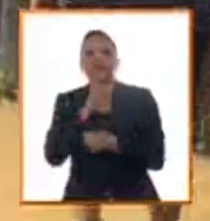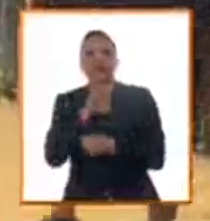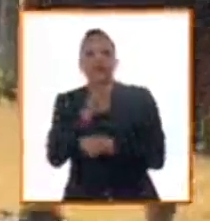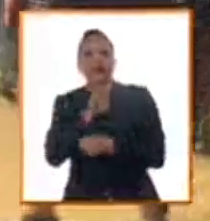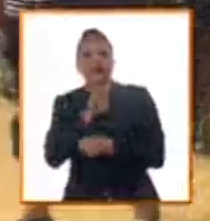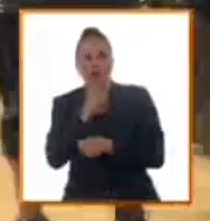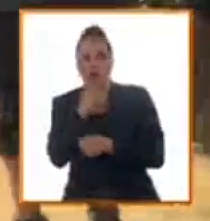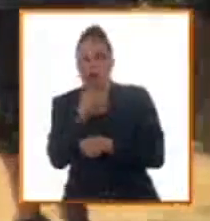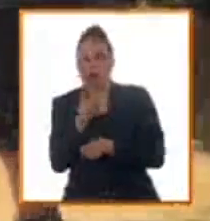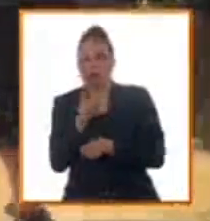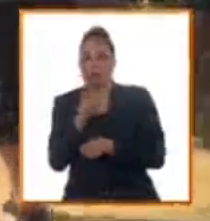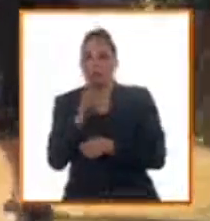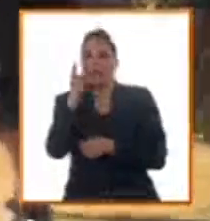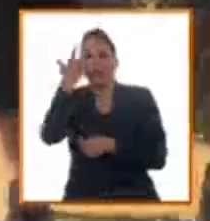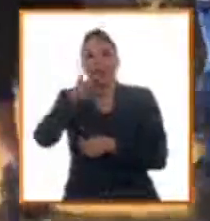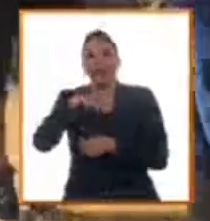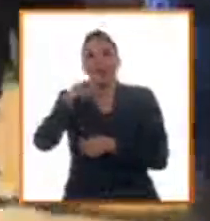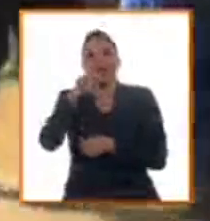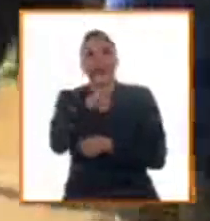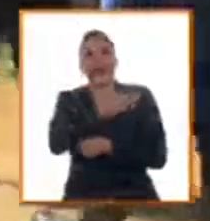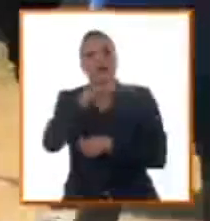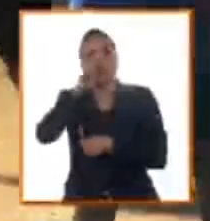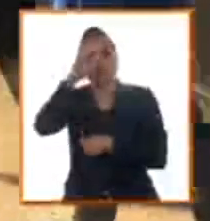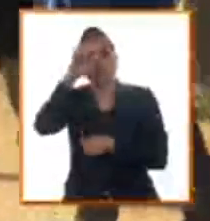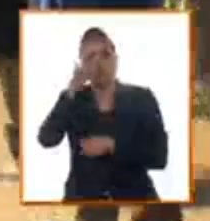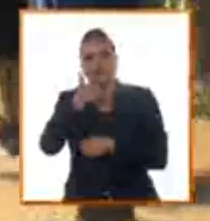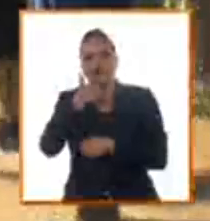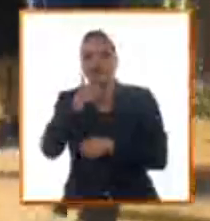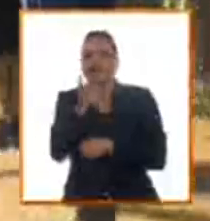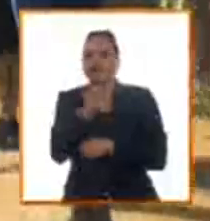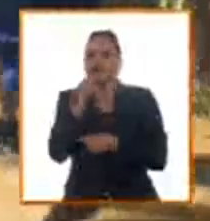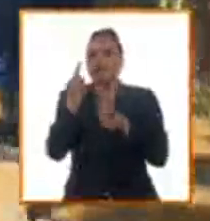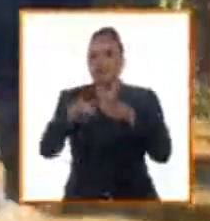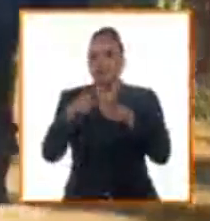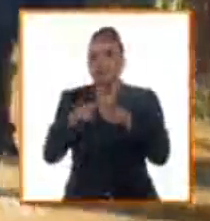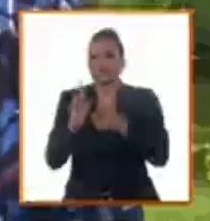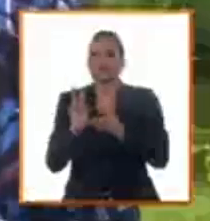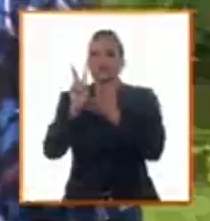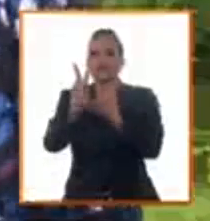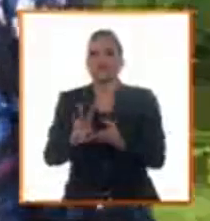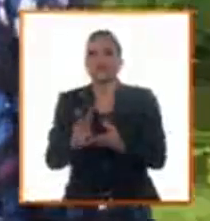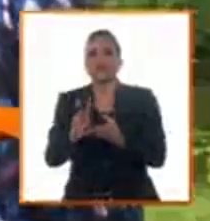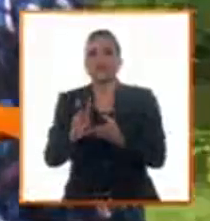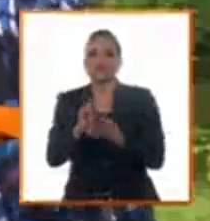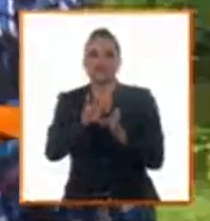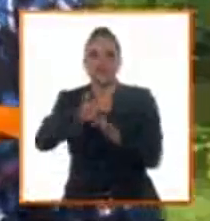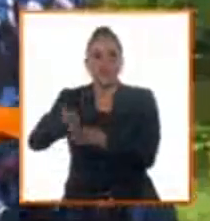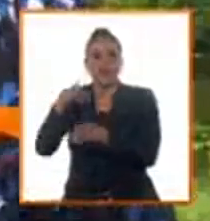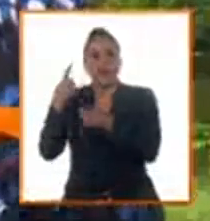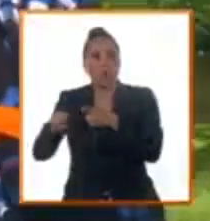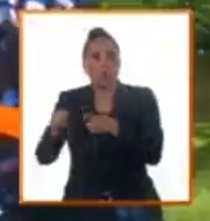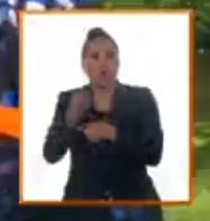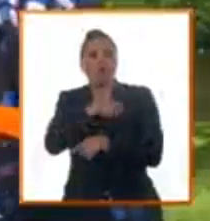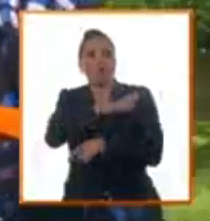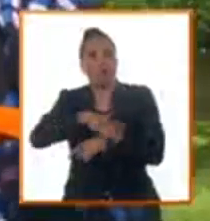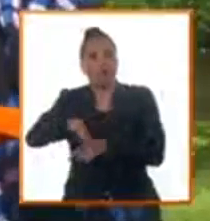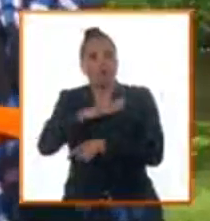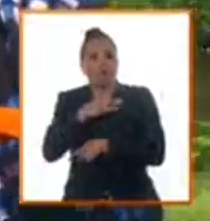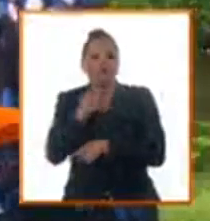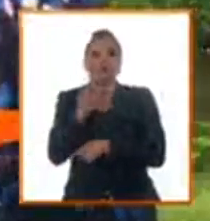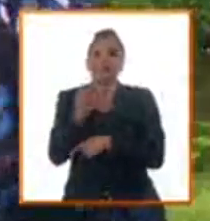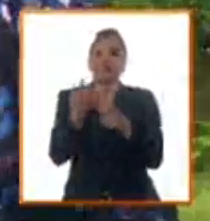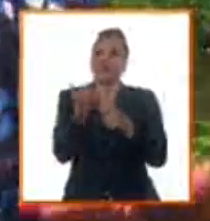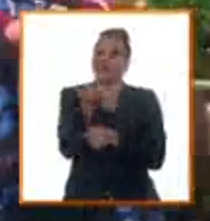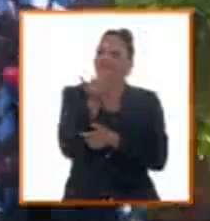Hidráulicos, ASCUBA y otros organismos. Hoy hemos estado sacando otra parte de la población muy vulnerable, ya en la mañana de